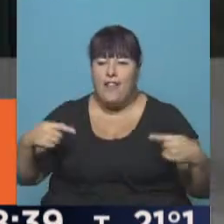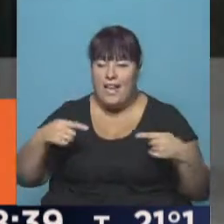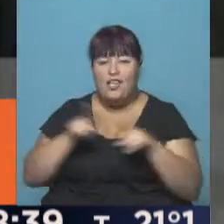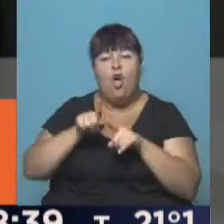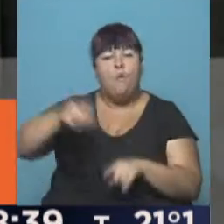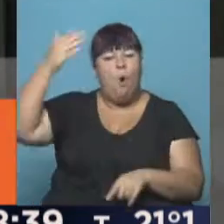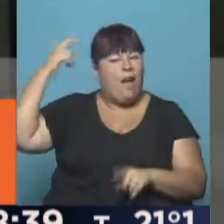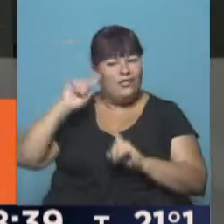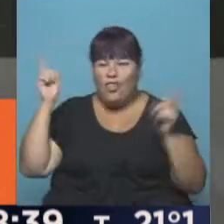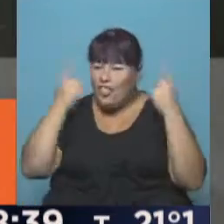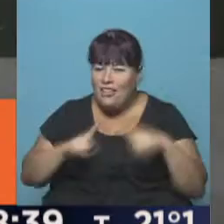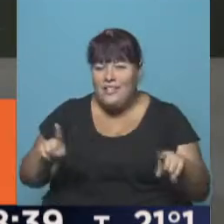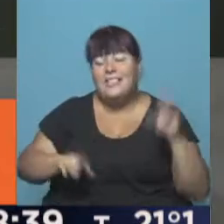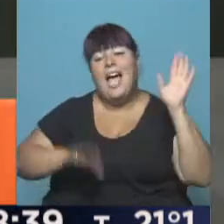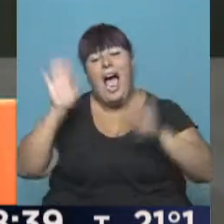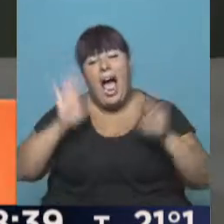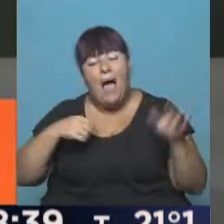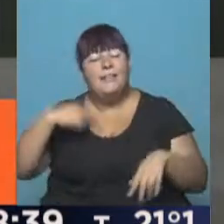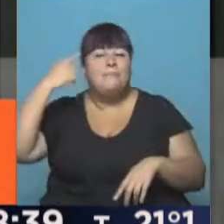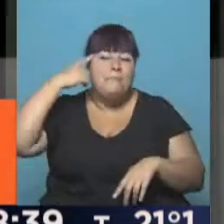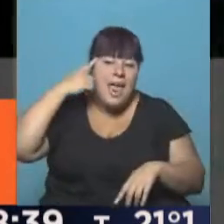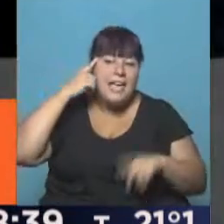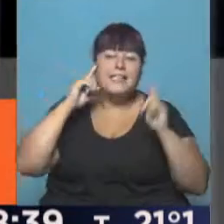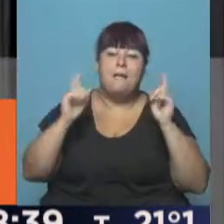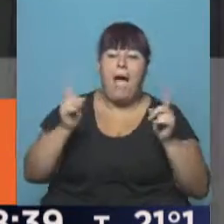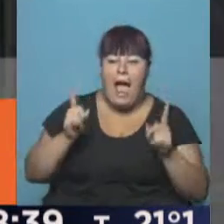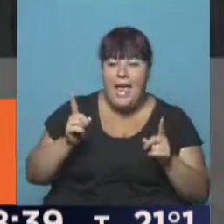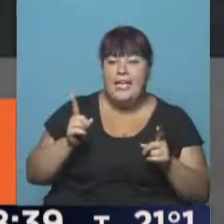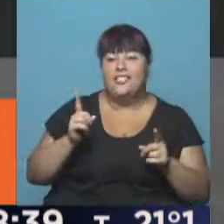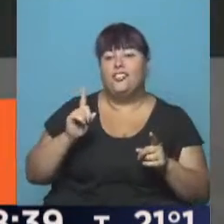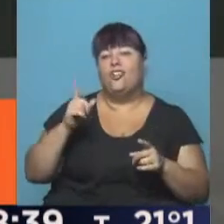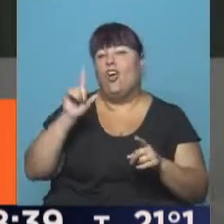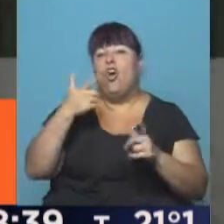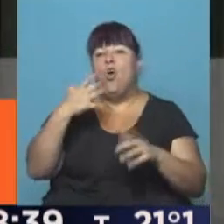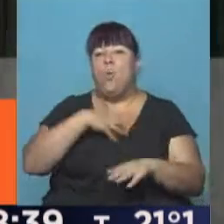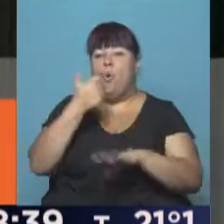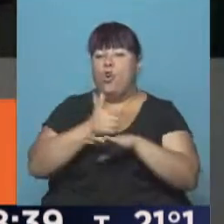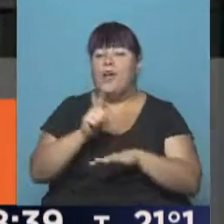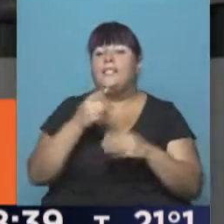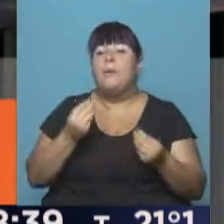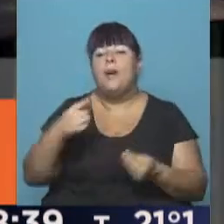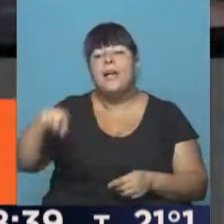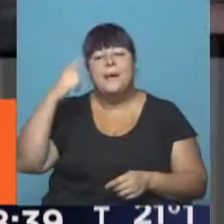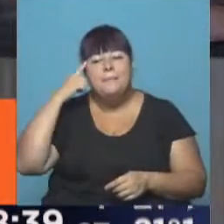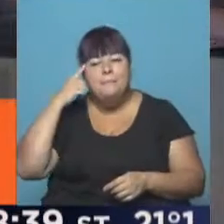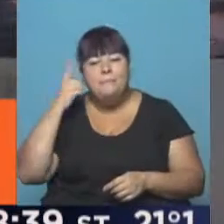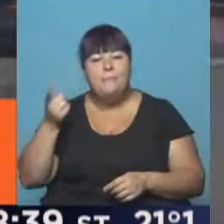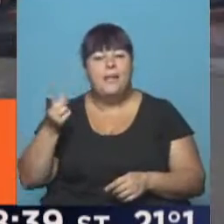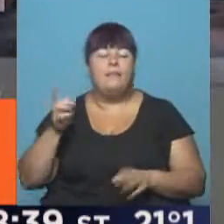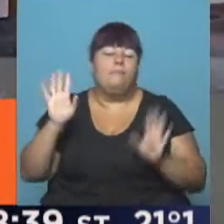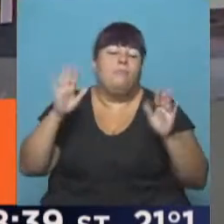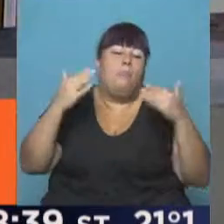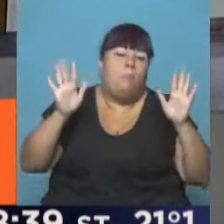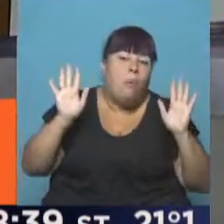históricos entonces algunas veces cuando uno piensa en los docentes que no están frente a curso es porque piensa o